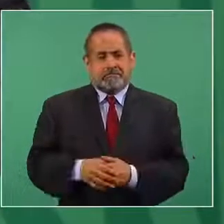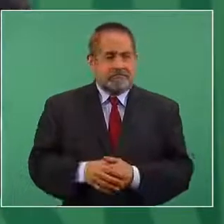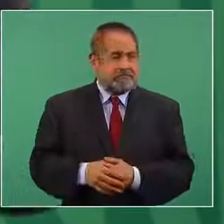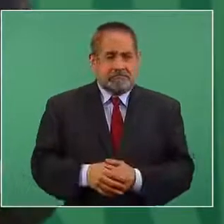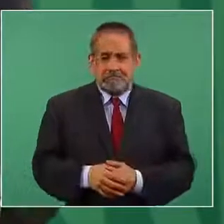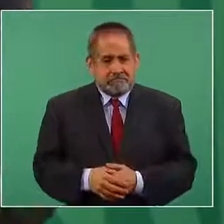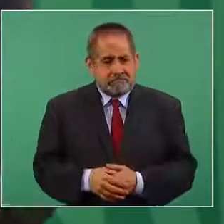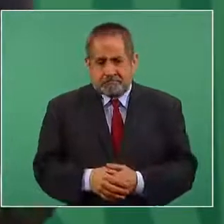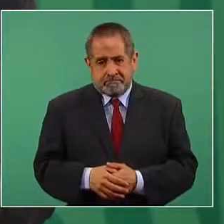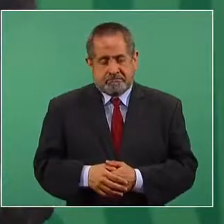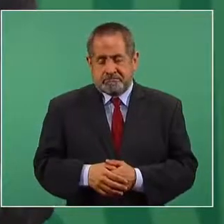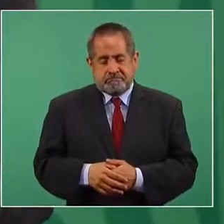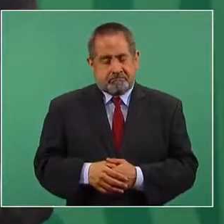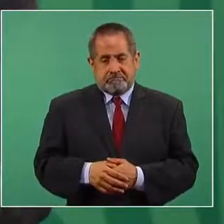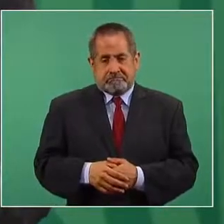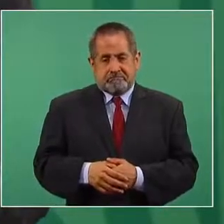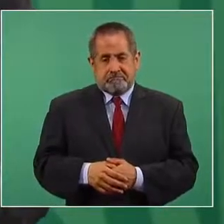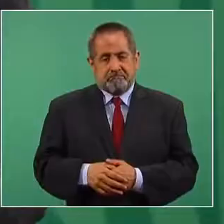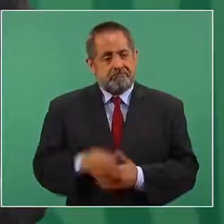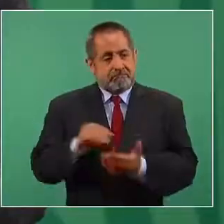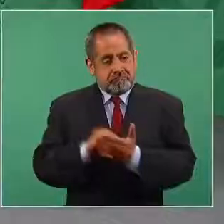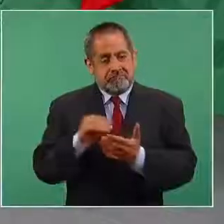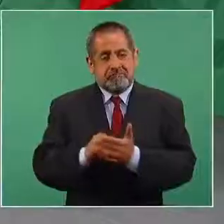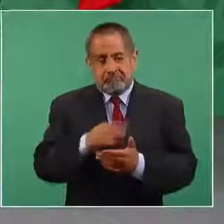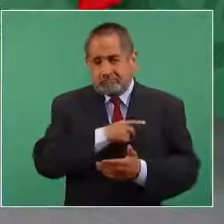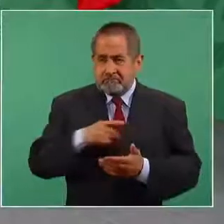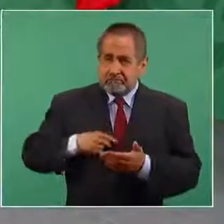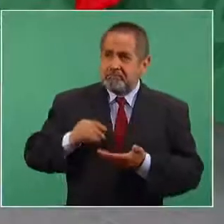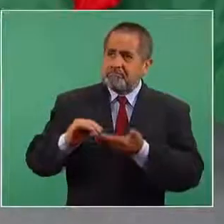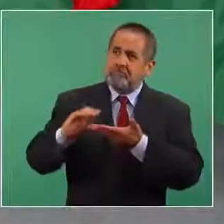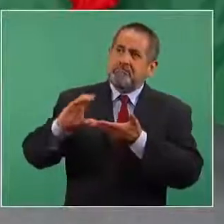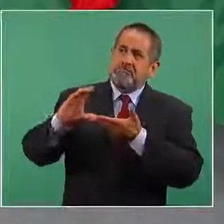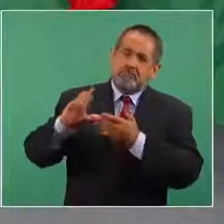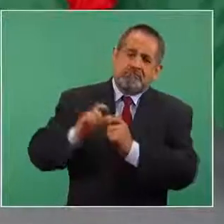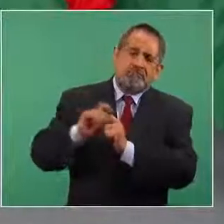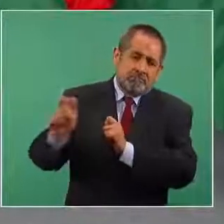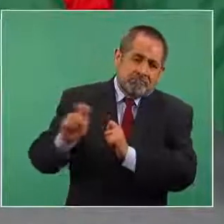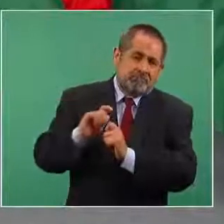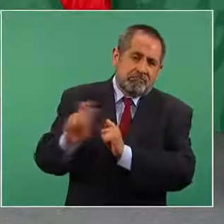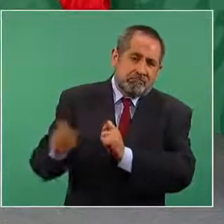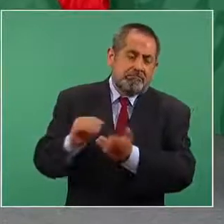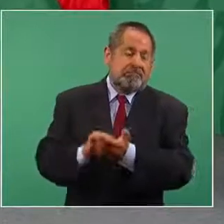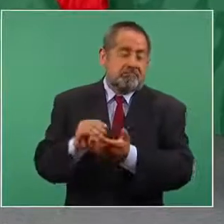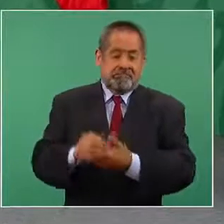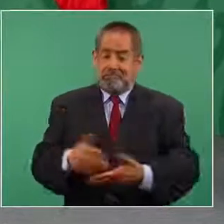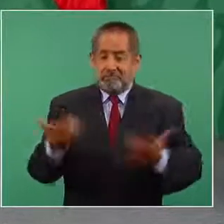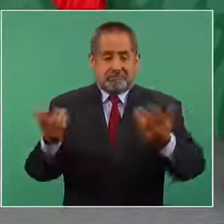todavía lo que se debe es exactamente